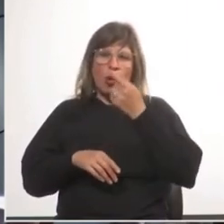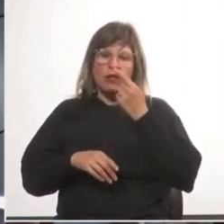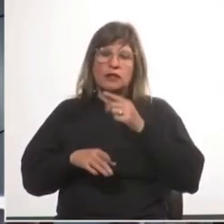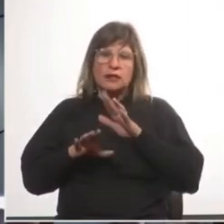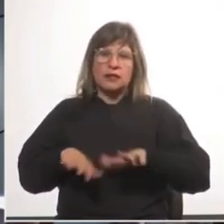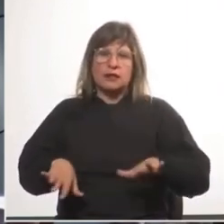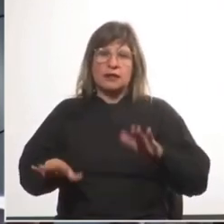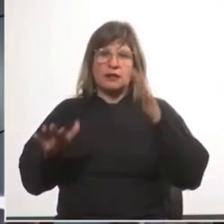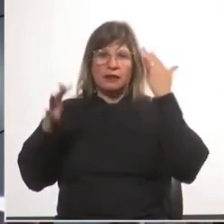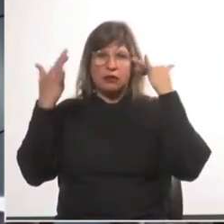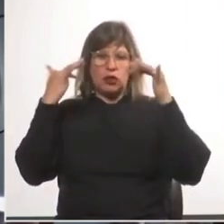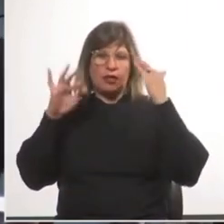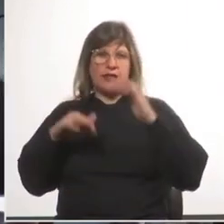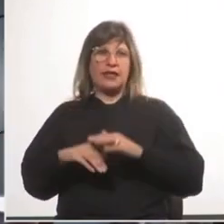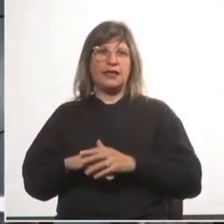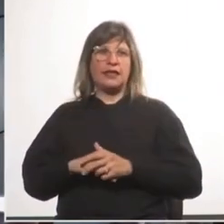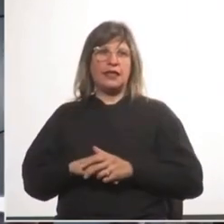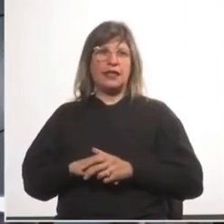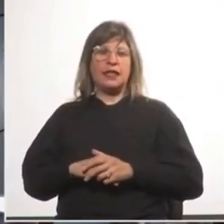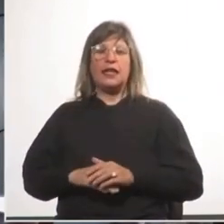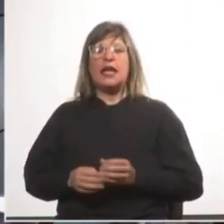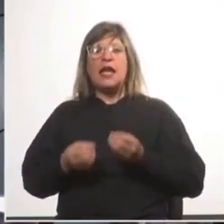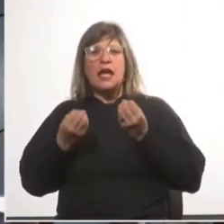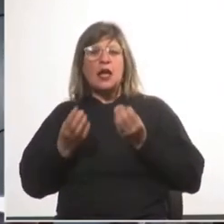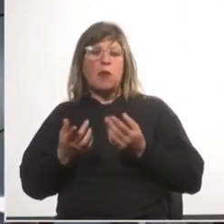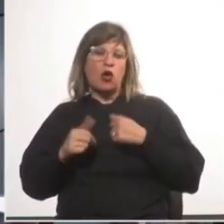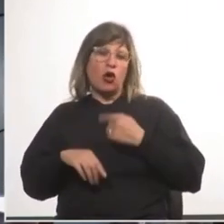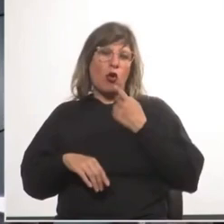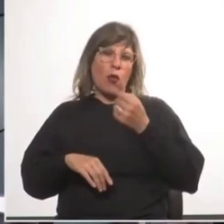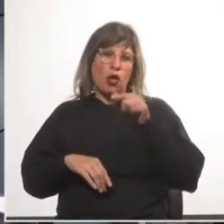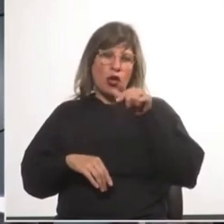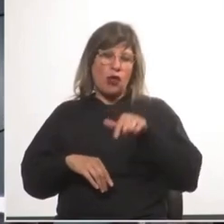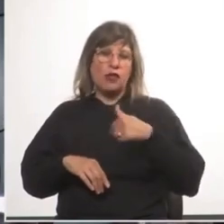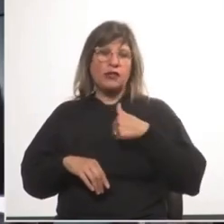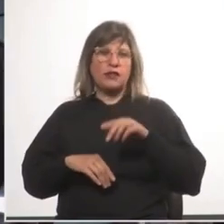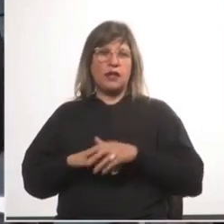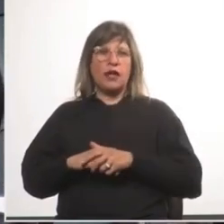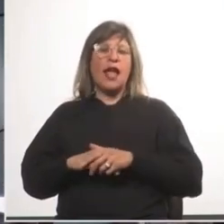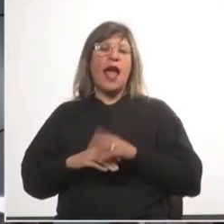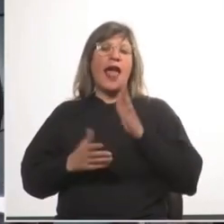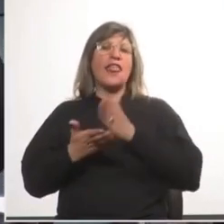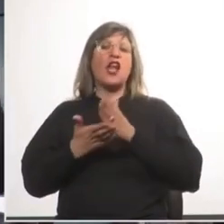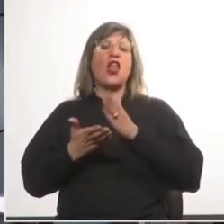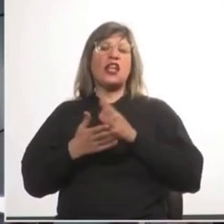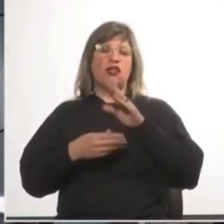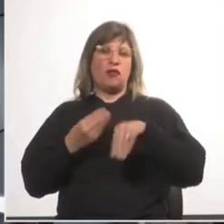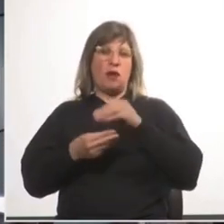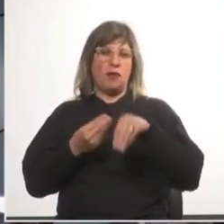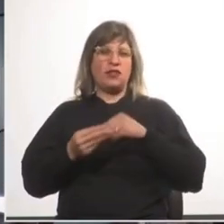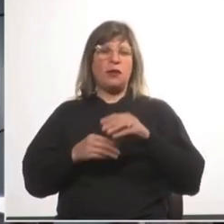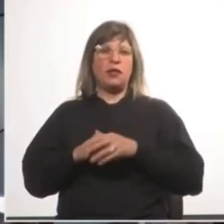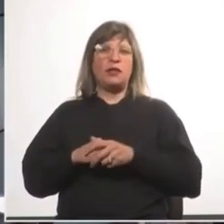niña o adolescente, y porque, como lo dice hasta la Cátedra de Derecho Familiar, la